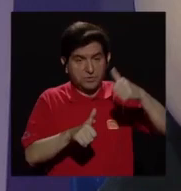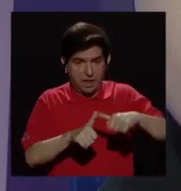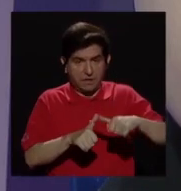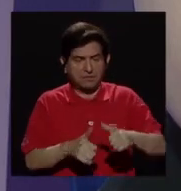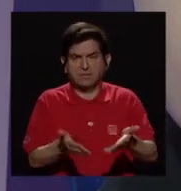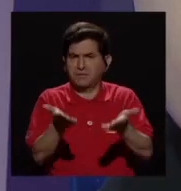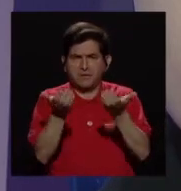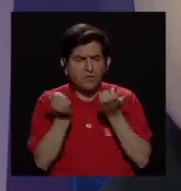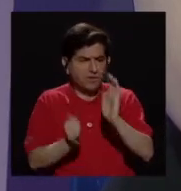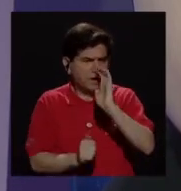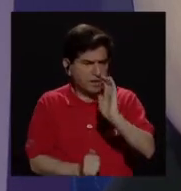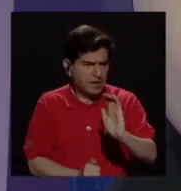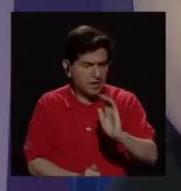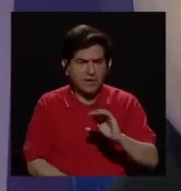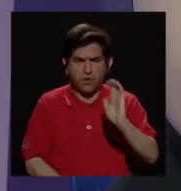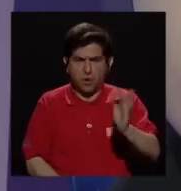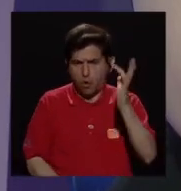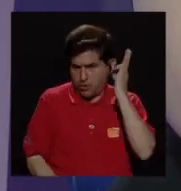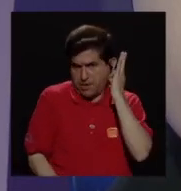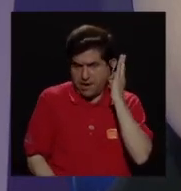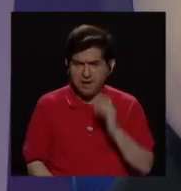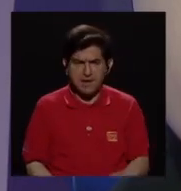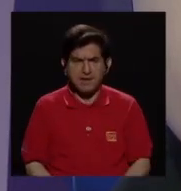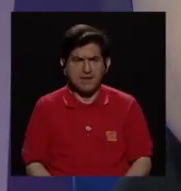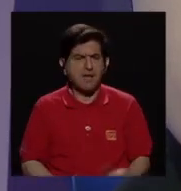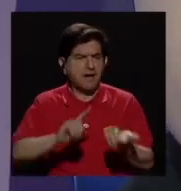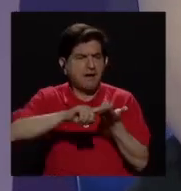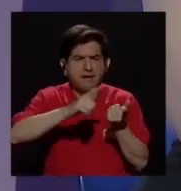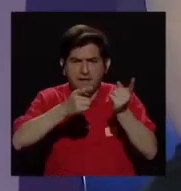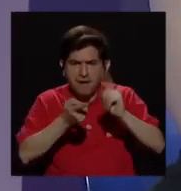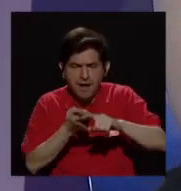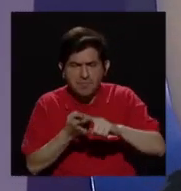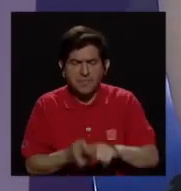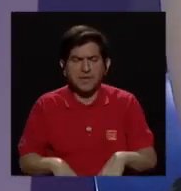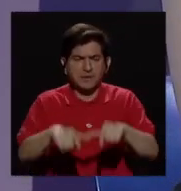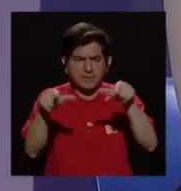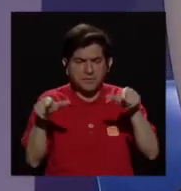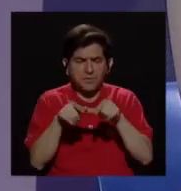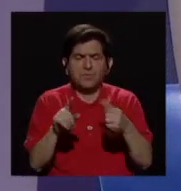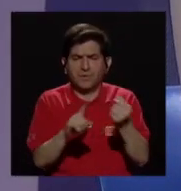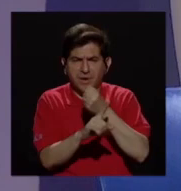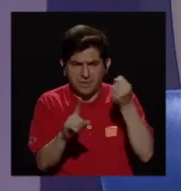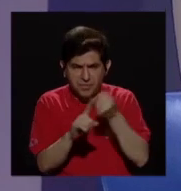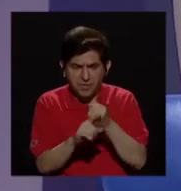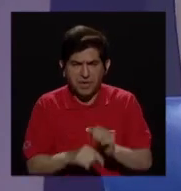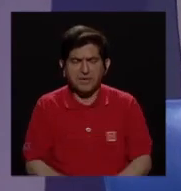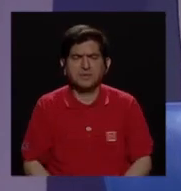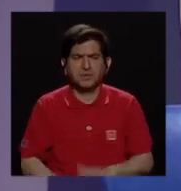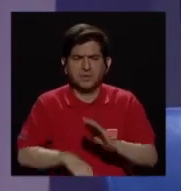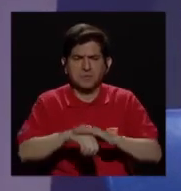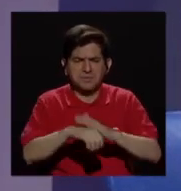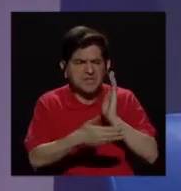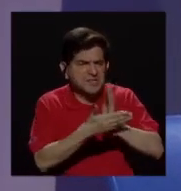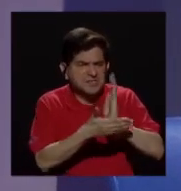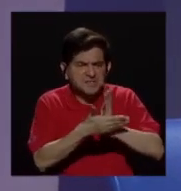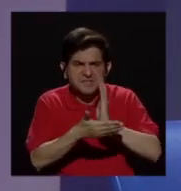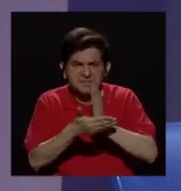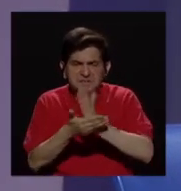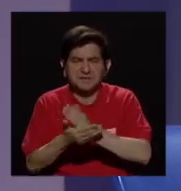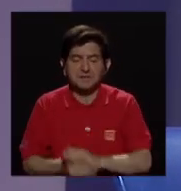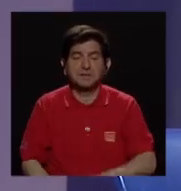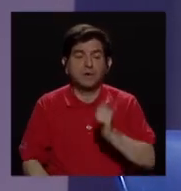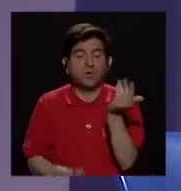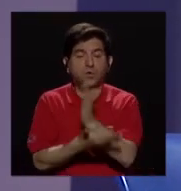No queremos que este niño o esta niña genere amistades donde hay violencia, donde se permite el bullying. Y la otra